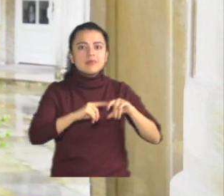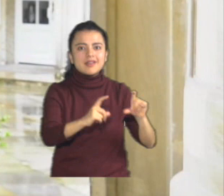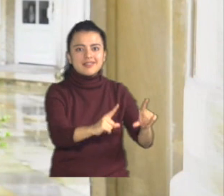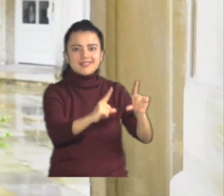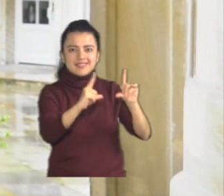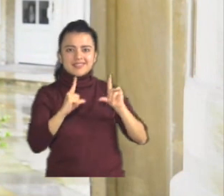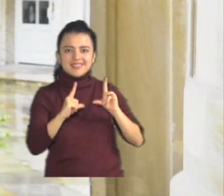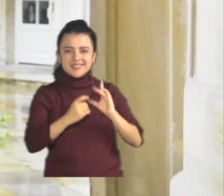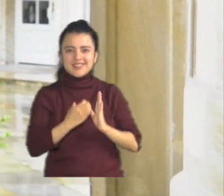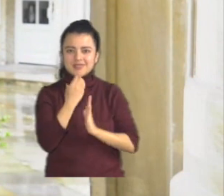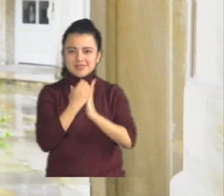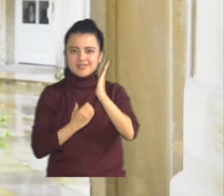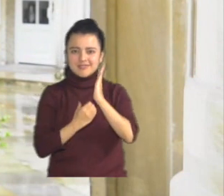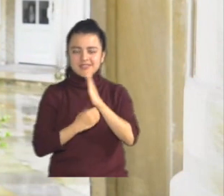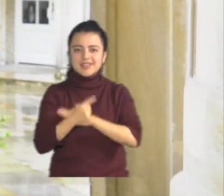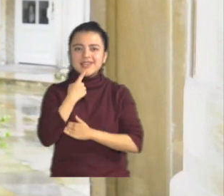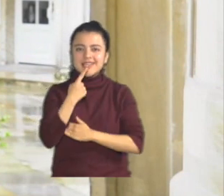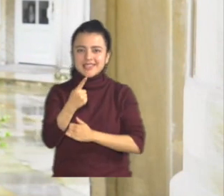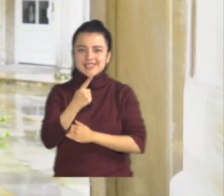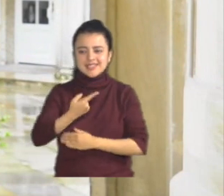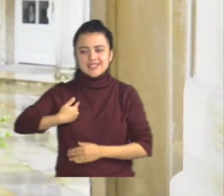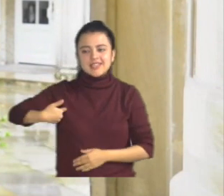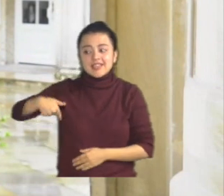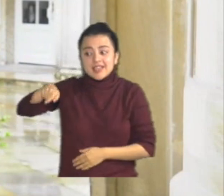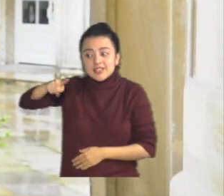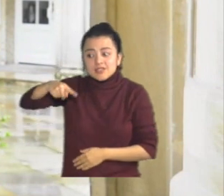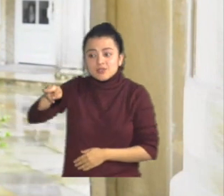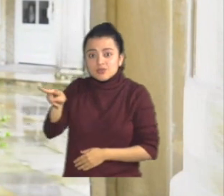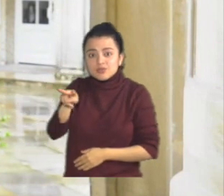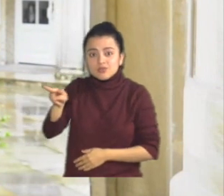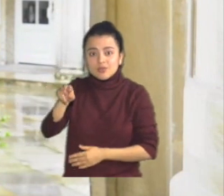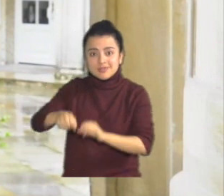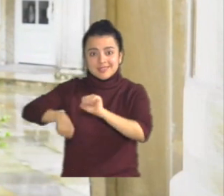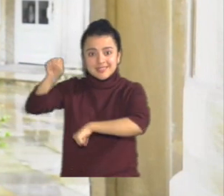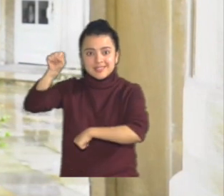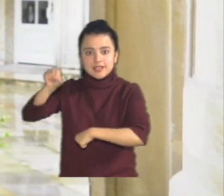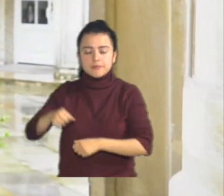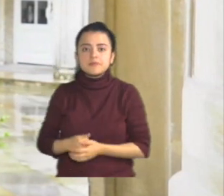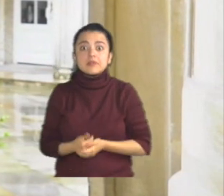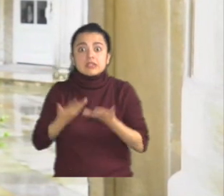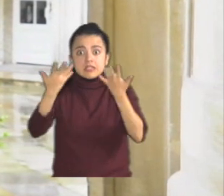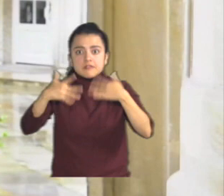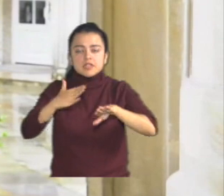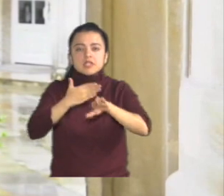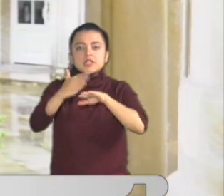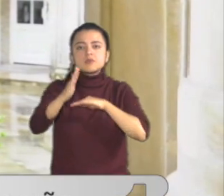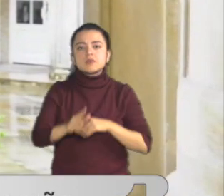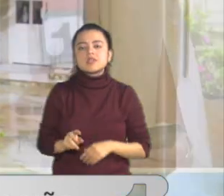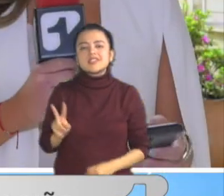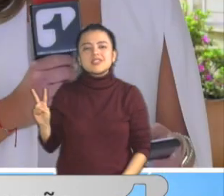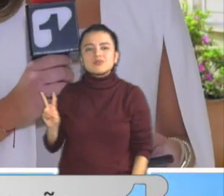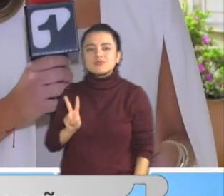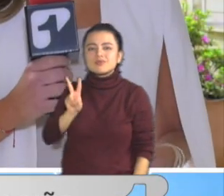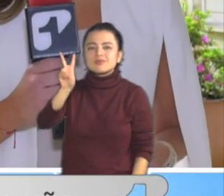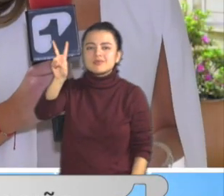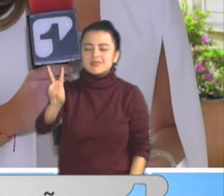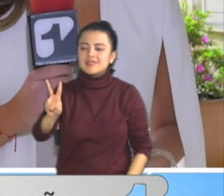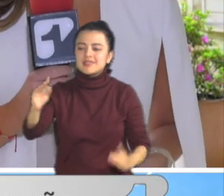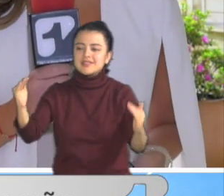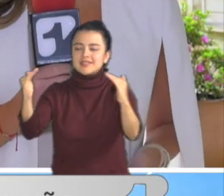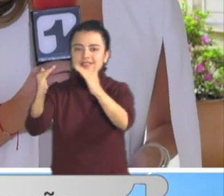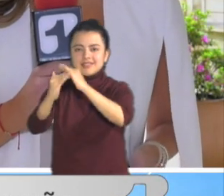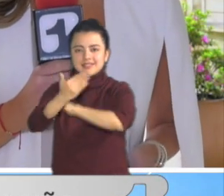el presidente electo va a tener un encuentro con el presidente Iván Duque en la Casa de Nariño. Se